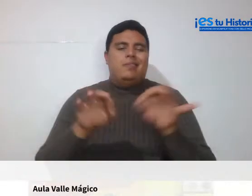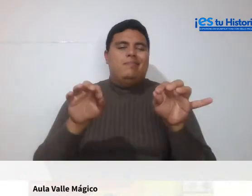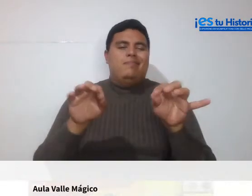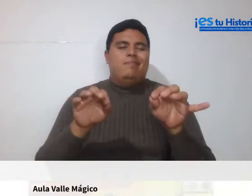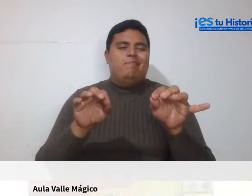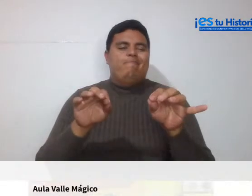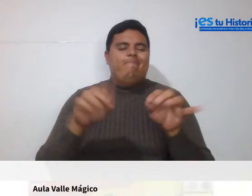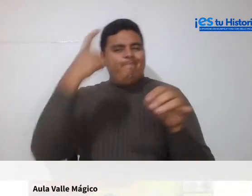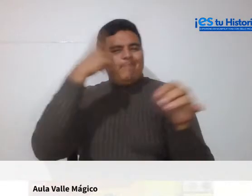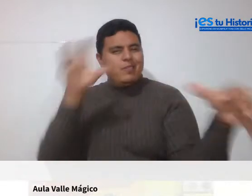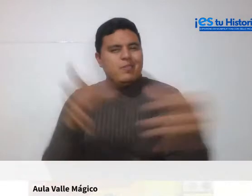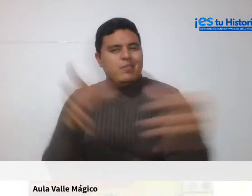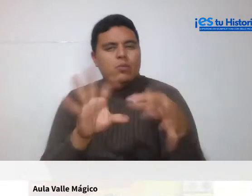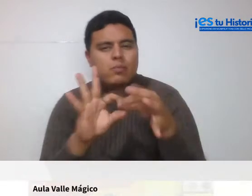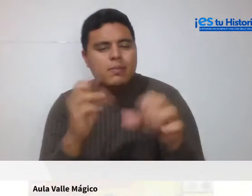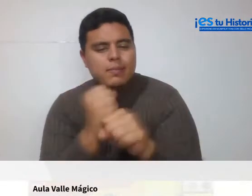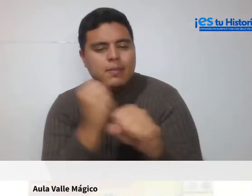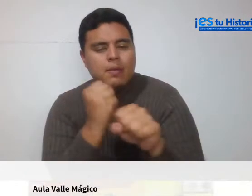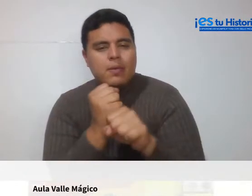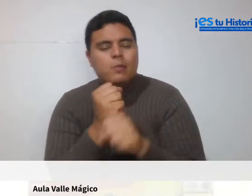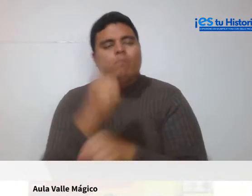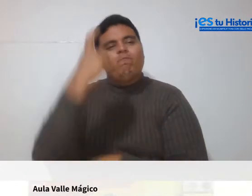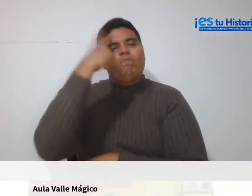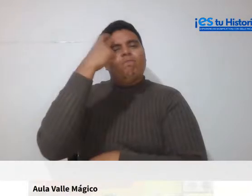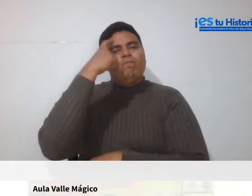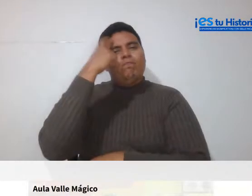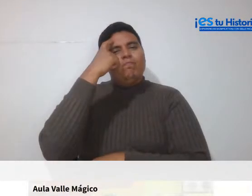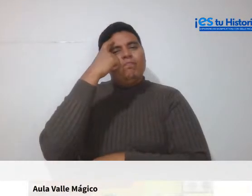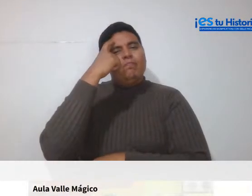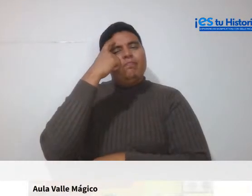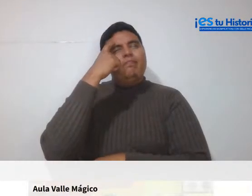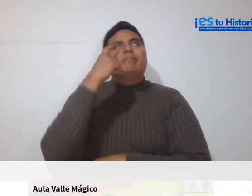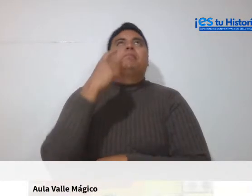pensar en, digamos,